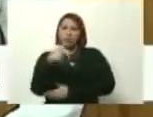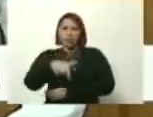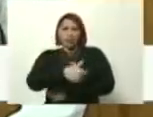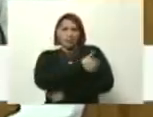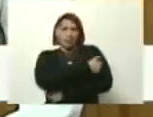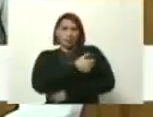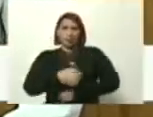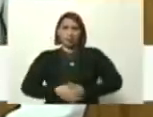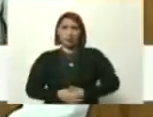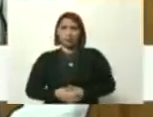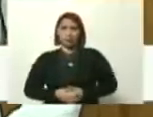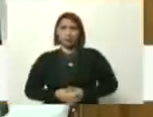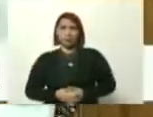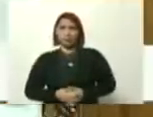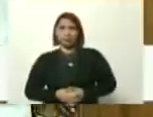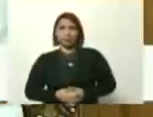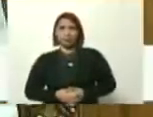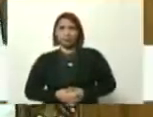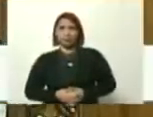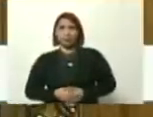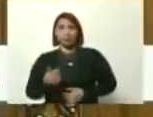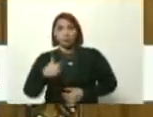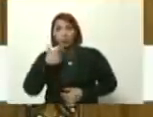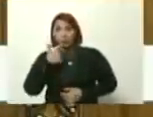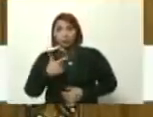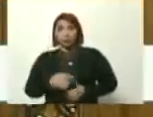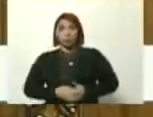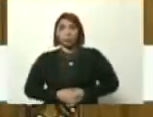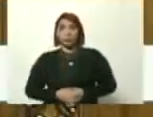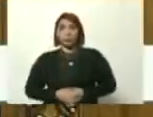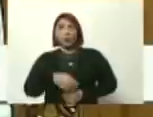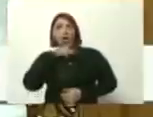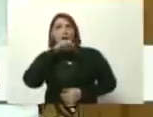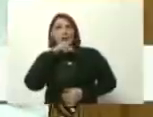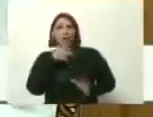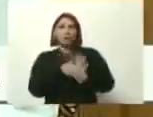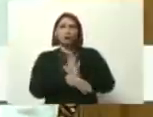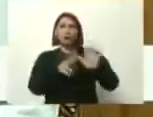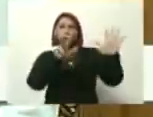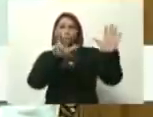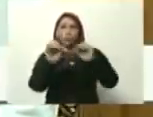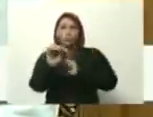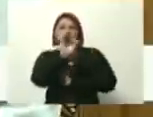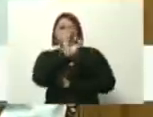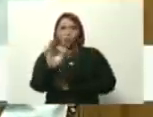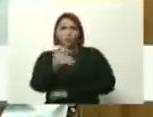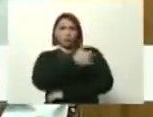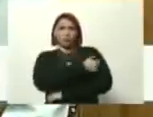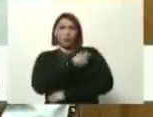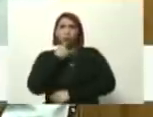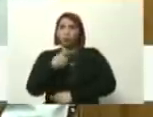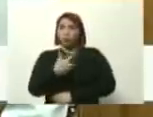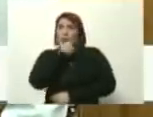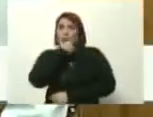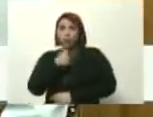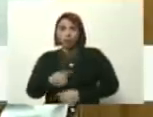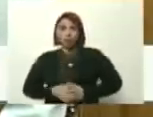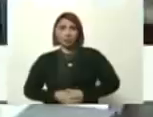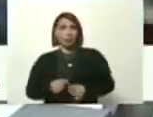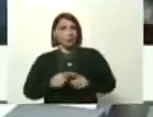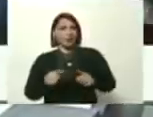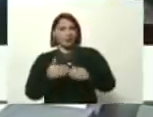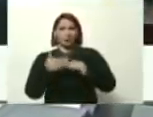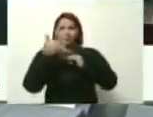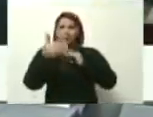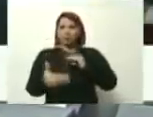a nuestro país. Por eso digo que cuando hablamos de un 80% de vacunación, se dice fácil, pero detrás de